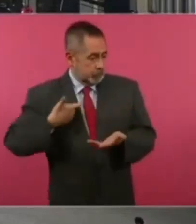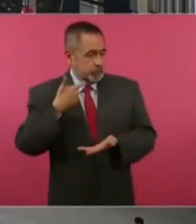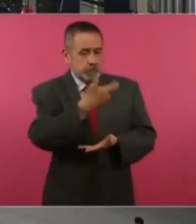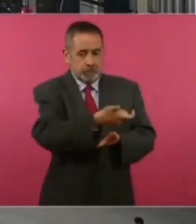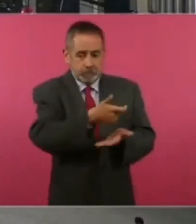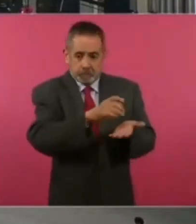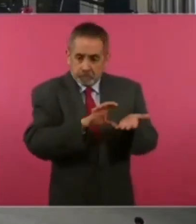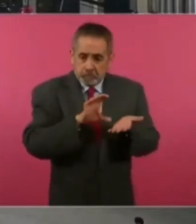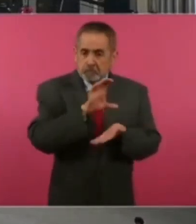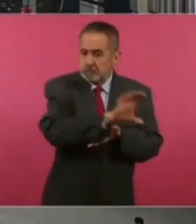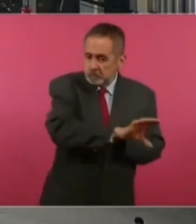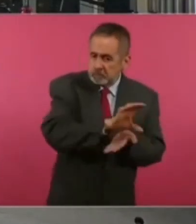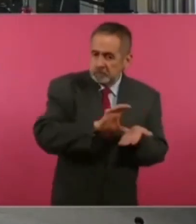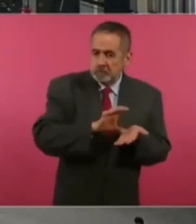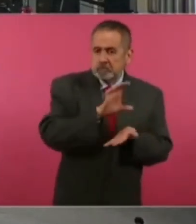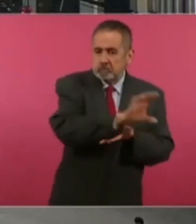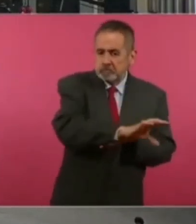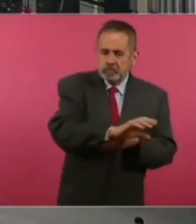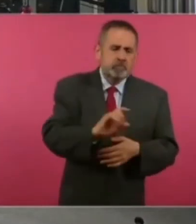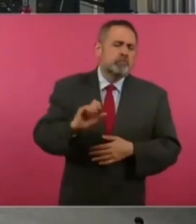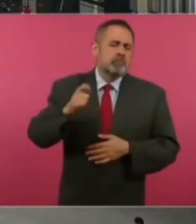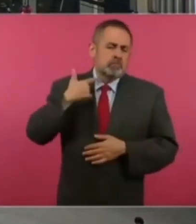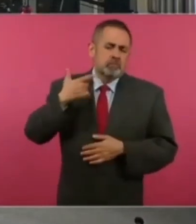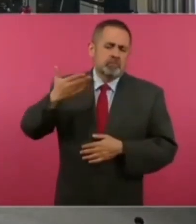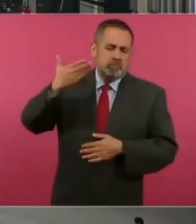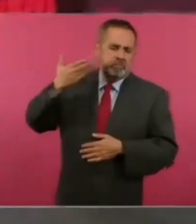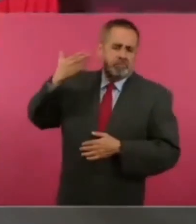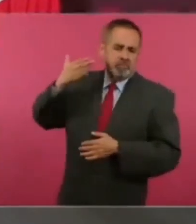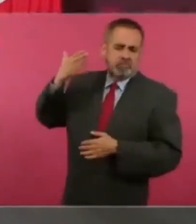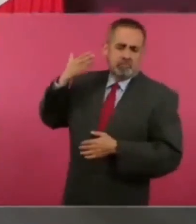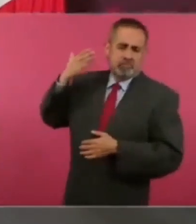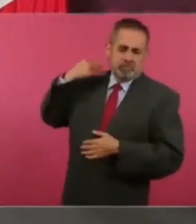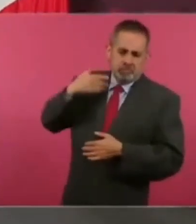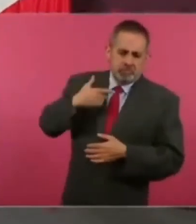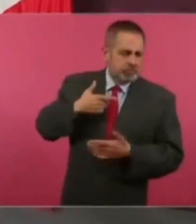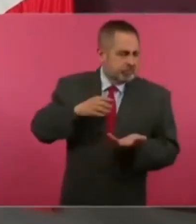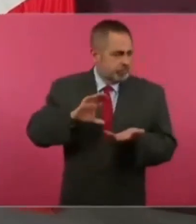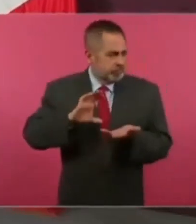anterior o en los gobiernos anteriores,